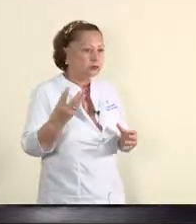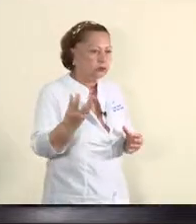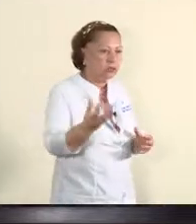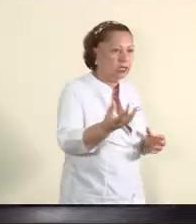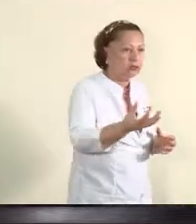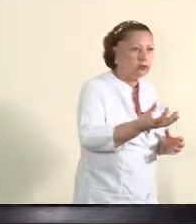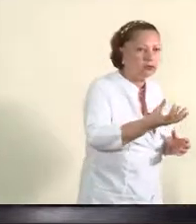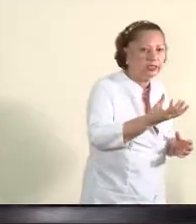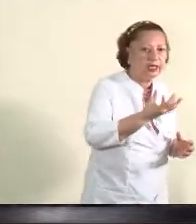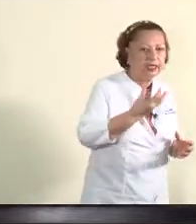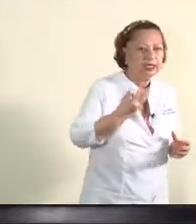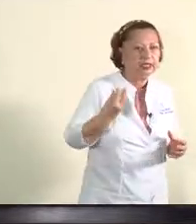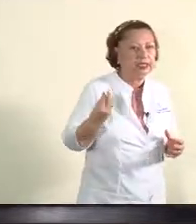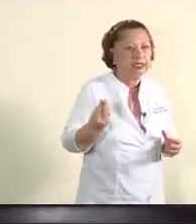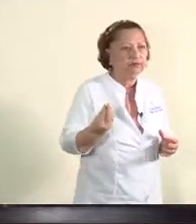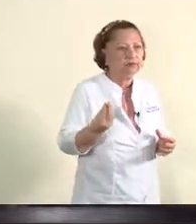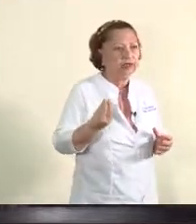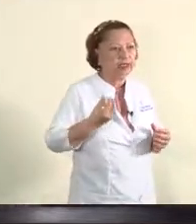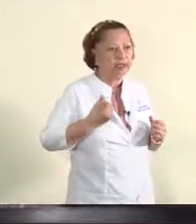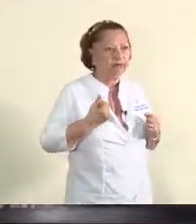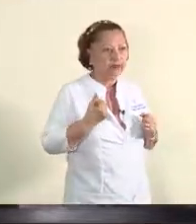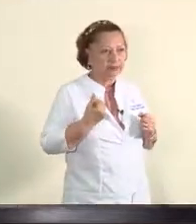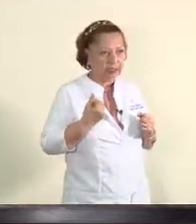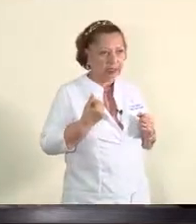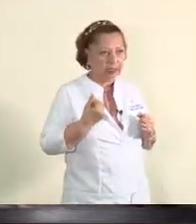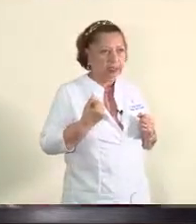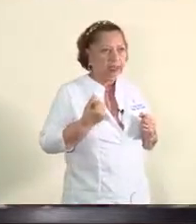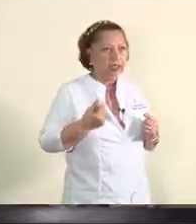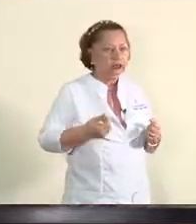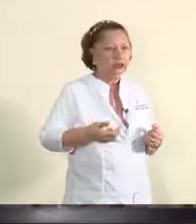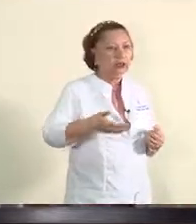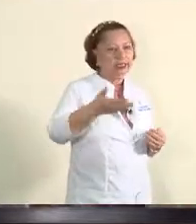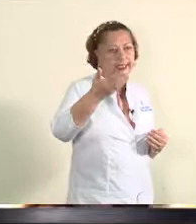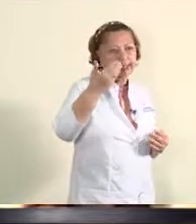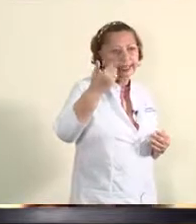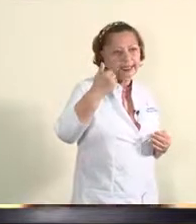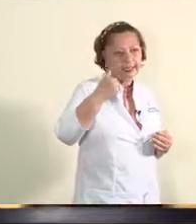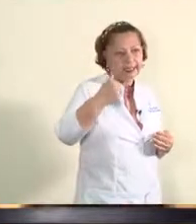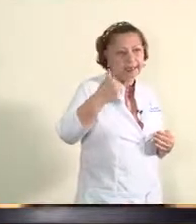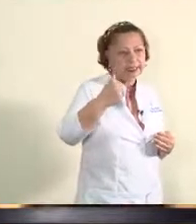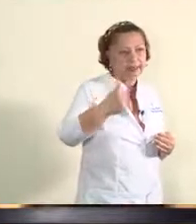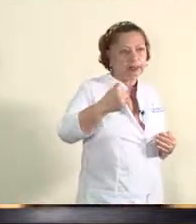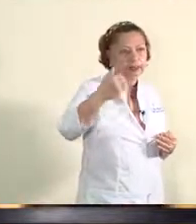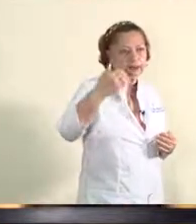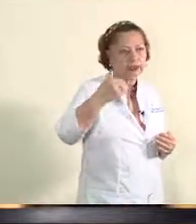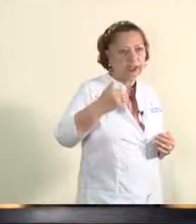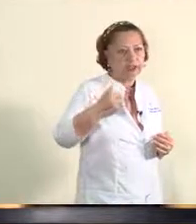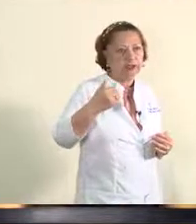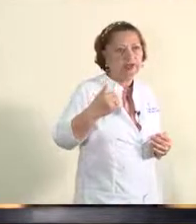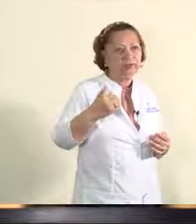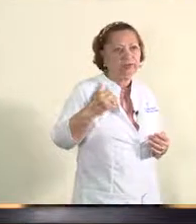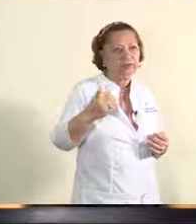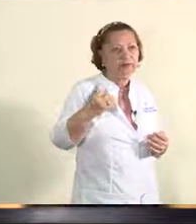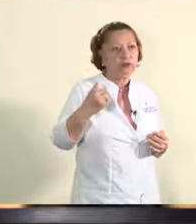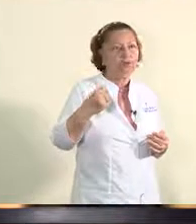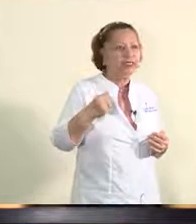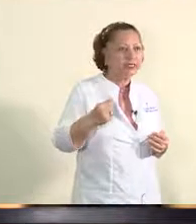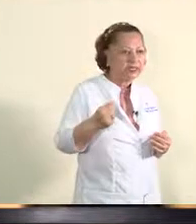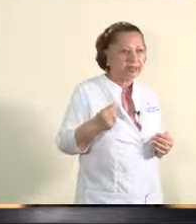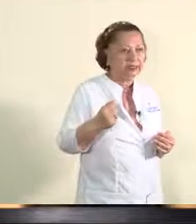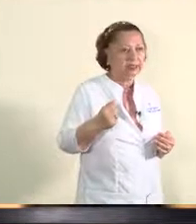qué no? Toda la comunidad en general fue afectada. Entonces, generalmente cuando se da